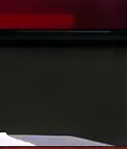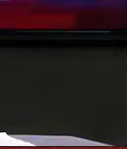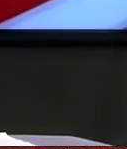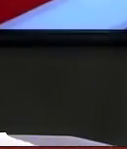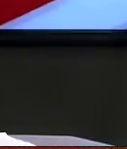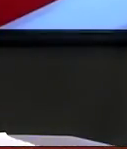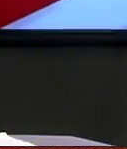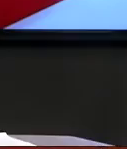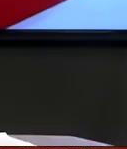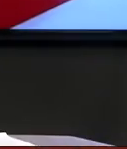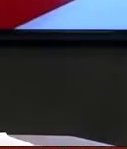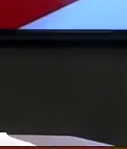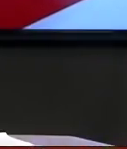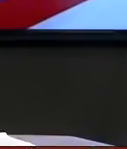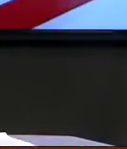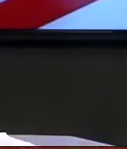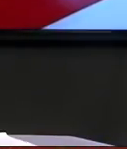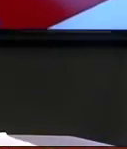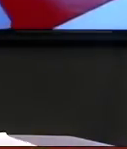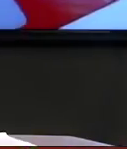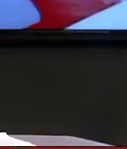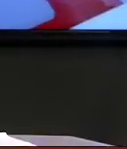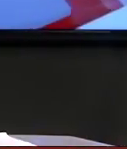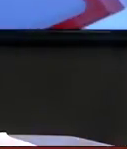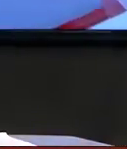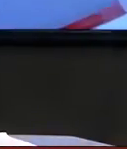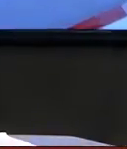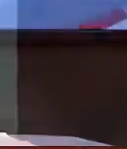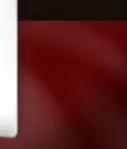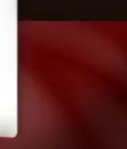Fundamental esta obra. Vamos a un corte. Esto es México al Día.